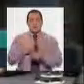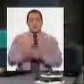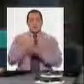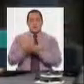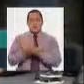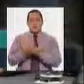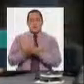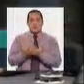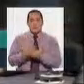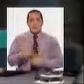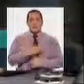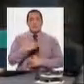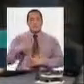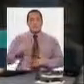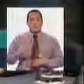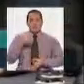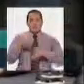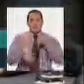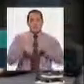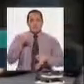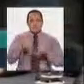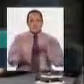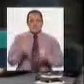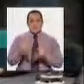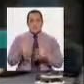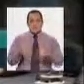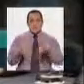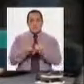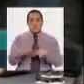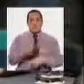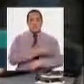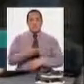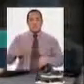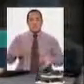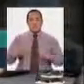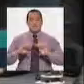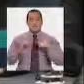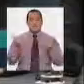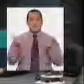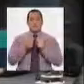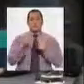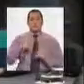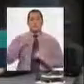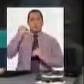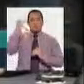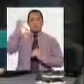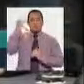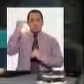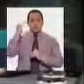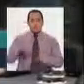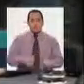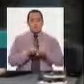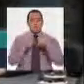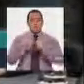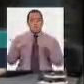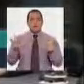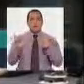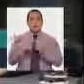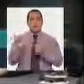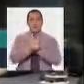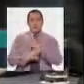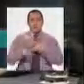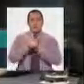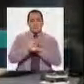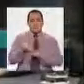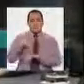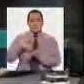que el ministro de Justicia, como presidente del Consejo Superior o el Consejo de Defensa Jurídica